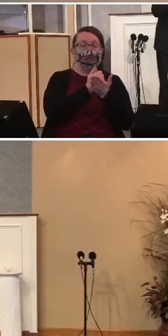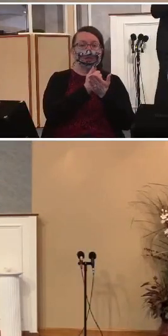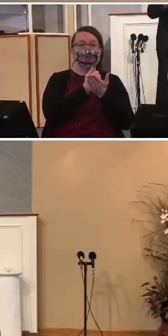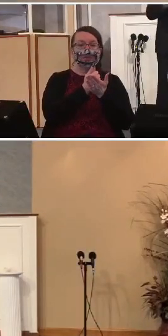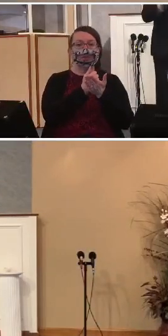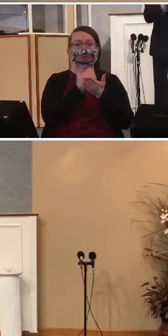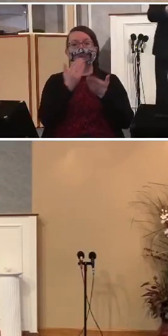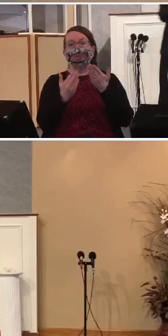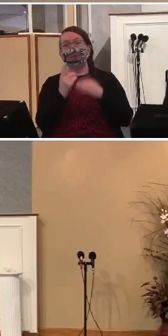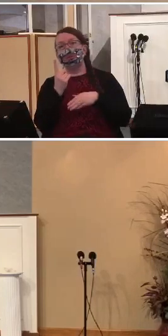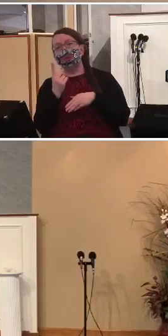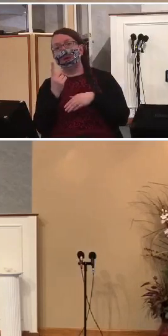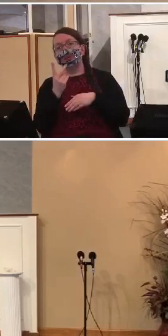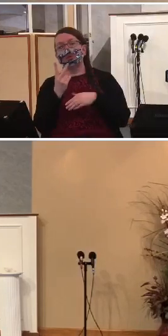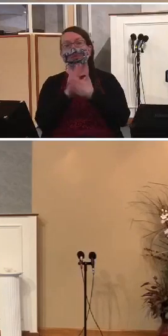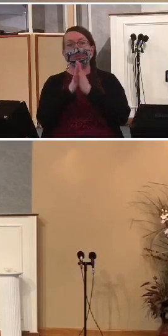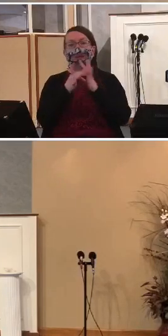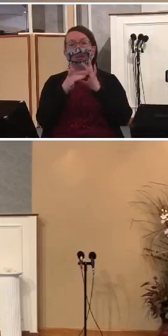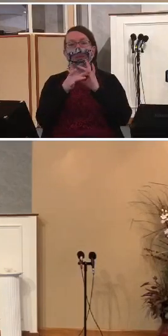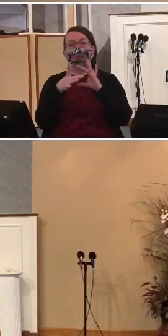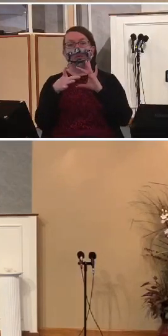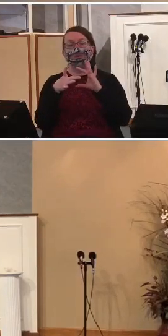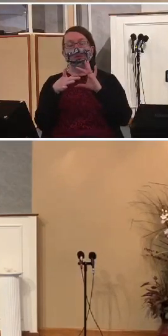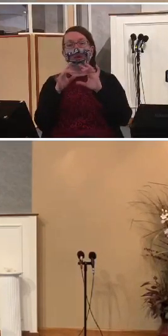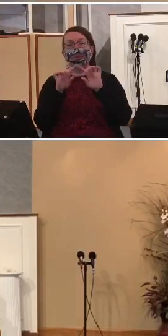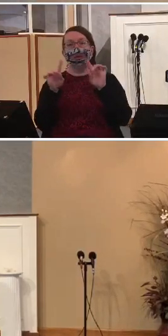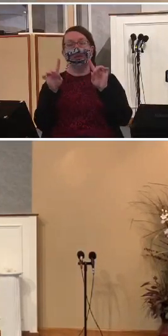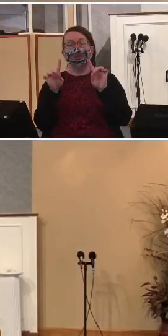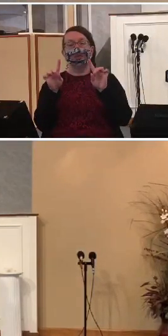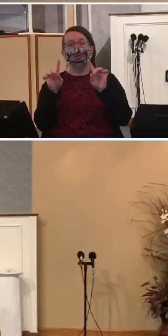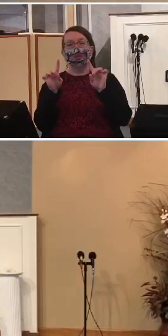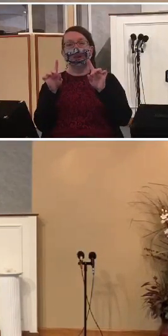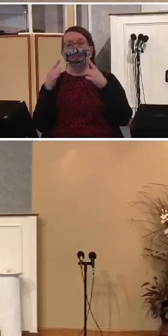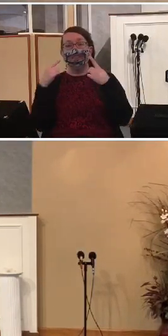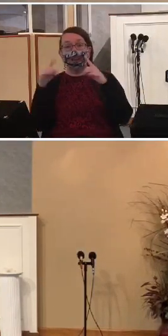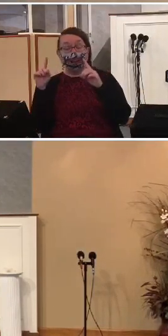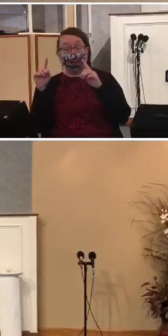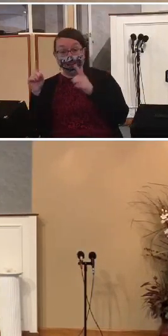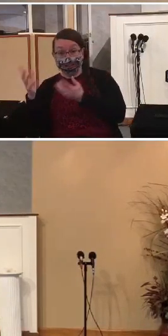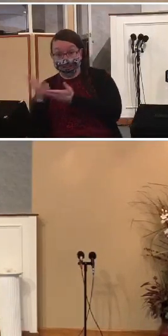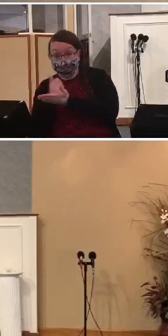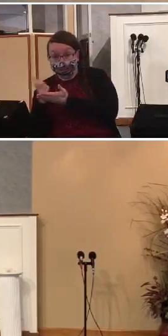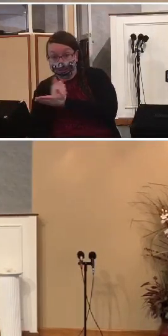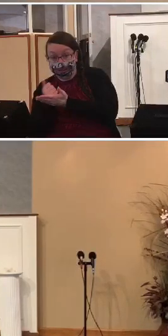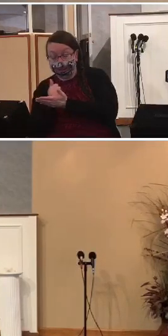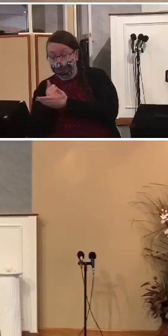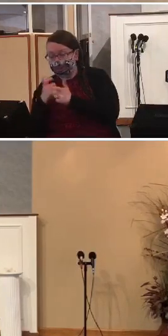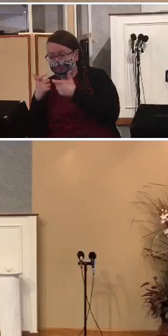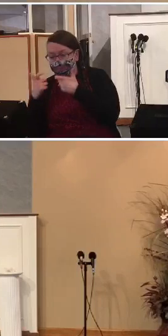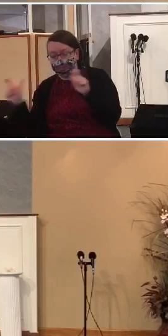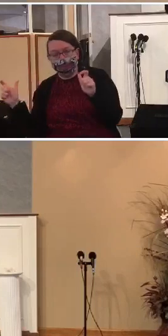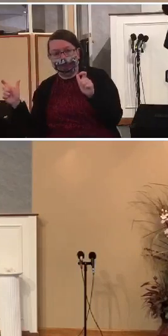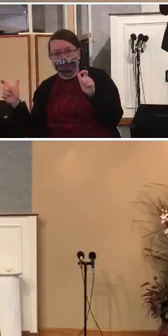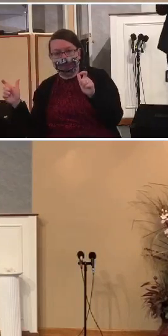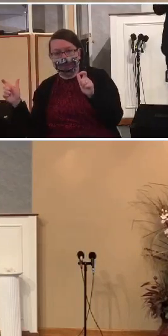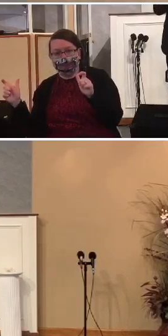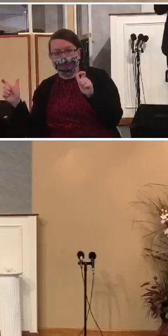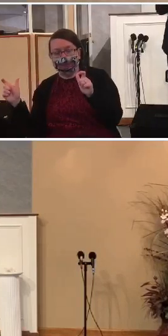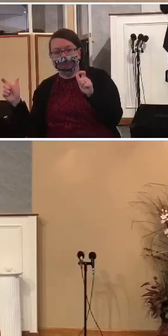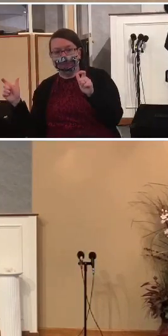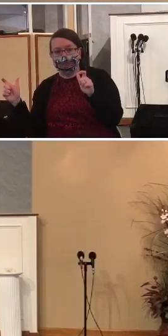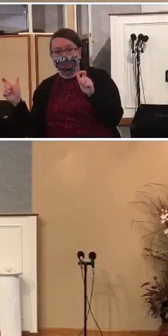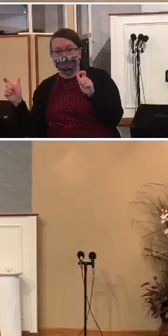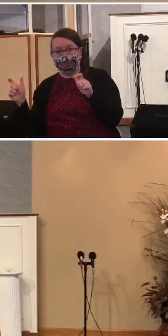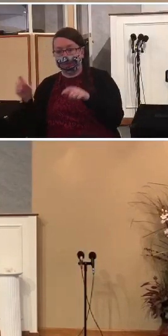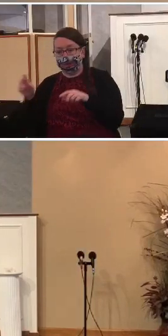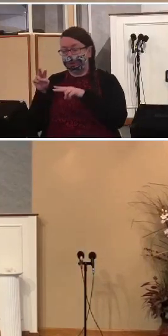Quizás uno o otros se pierden y decimos, wow, ya lo encontré. Dios, mira esta